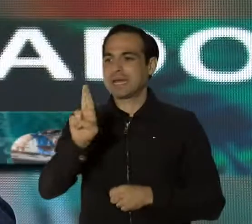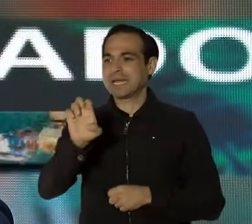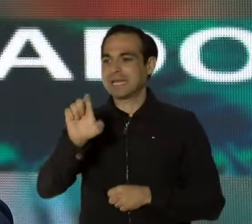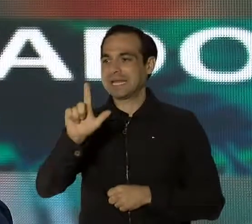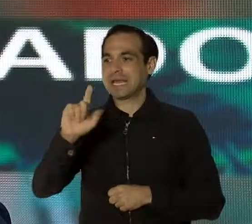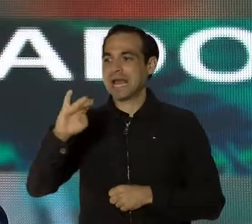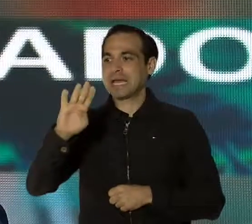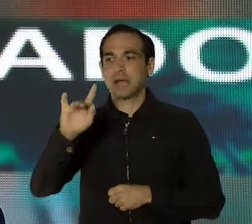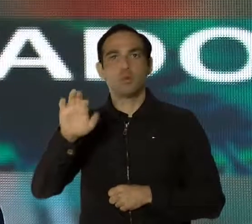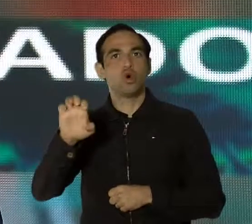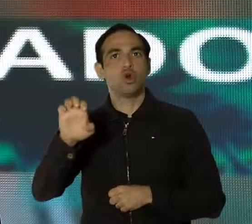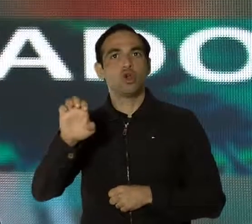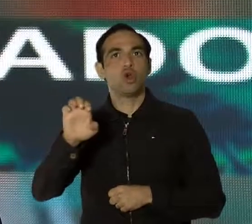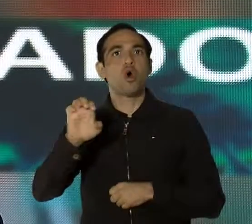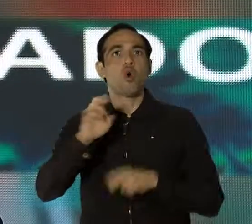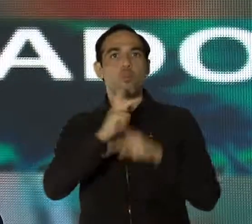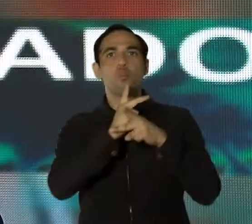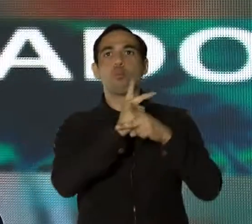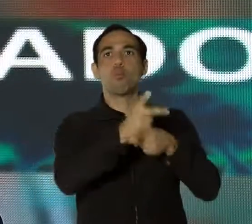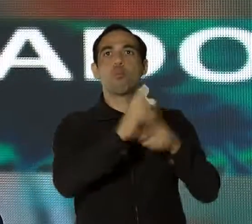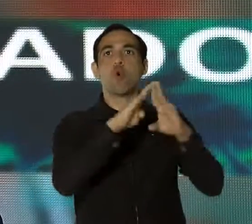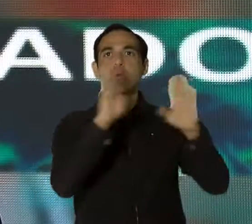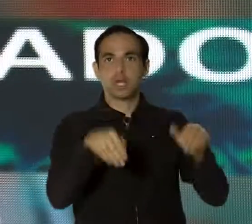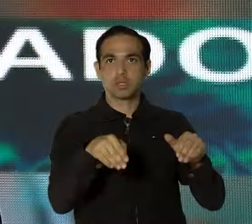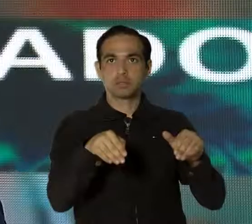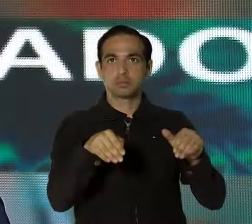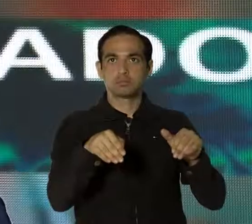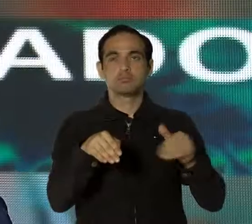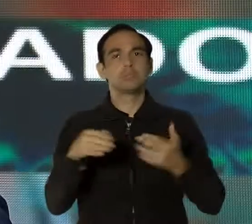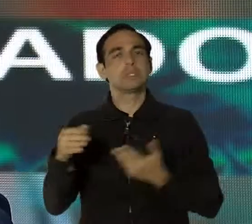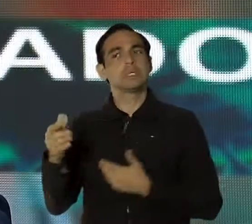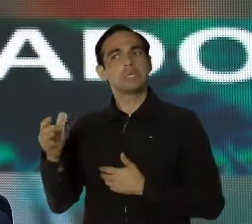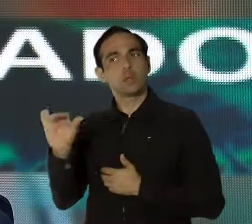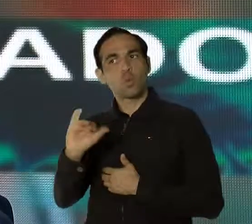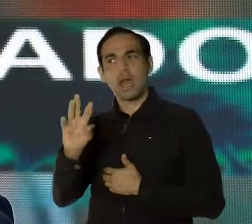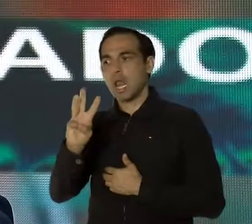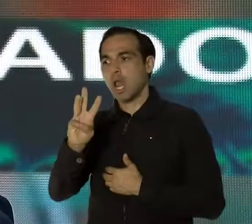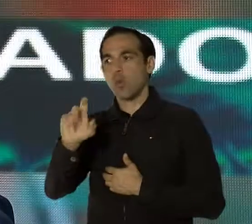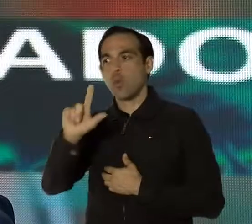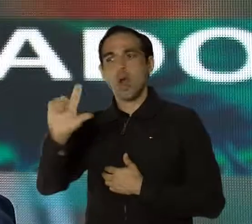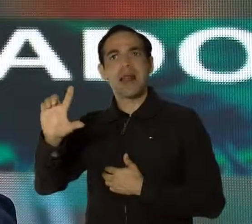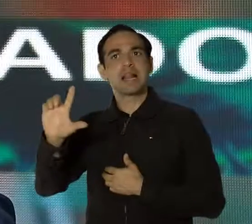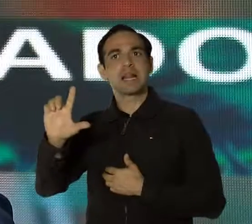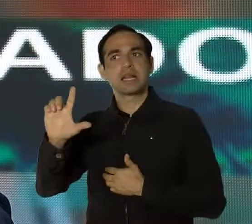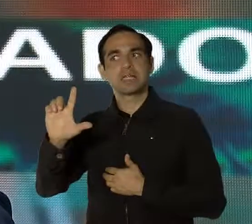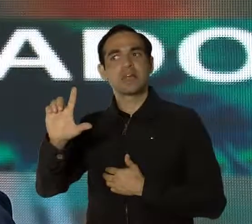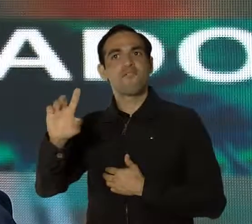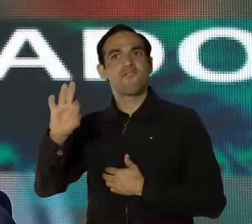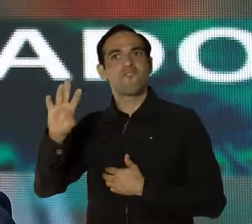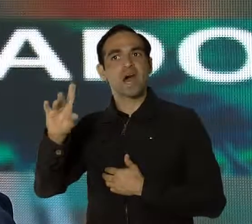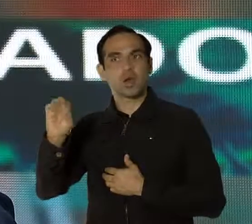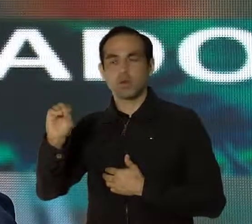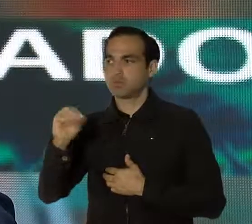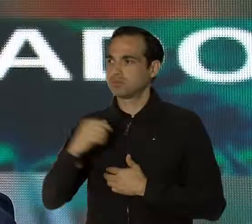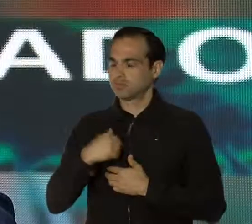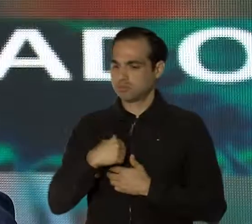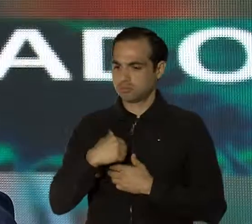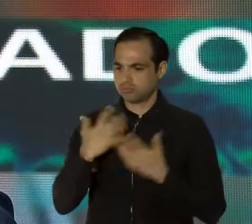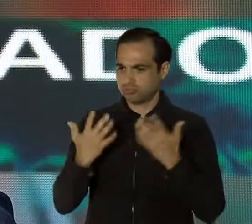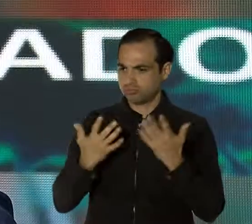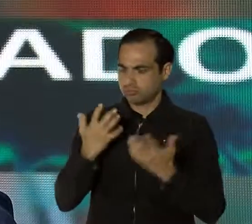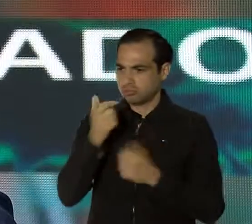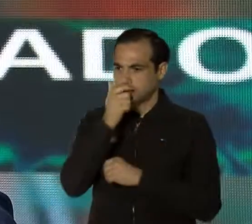adquirió esa parte en Puerto Rico, deshaciéndose de la organización de Mortgage, y Paván Agrawal, que